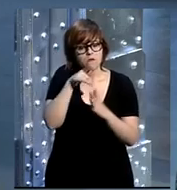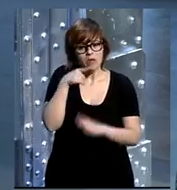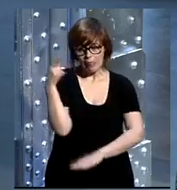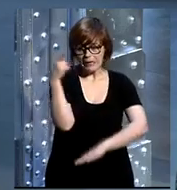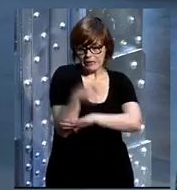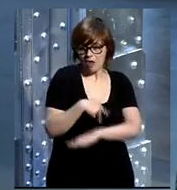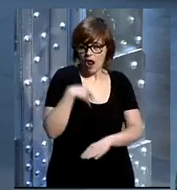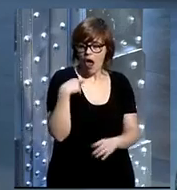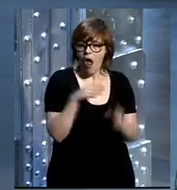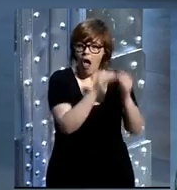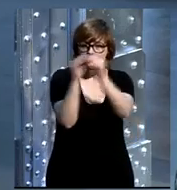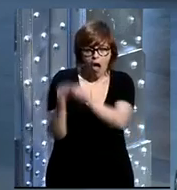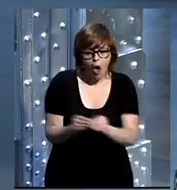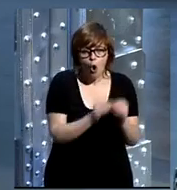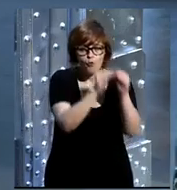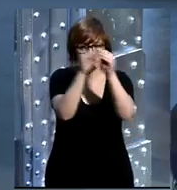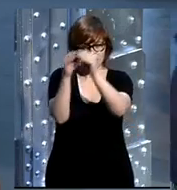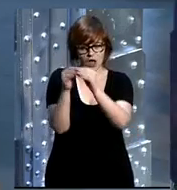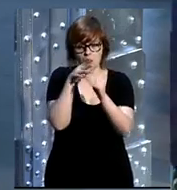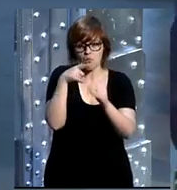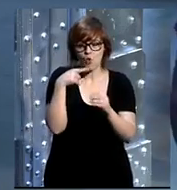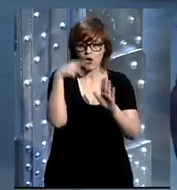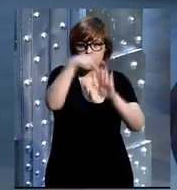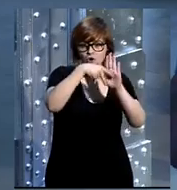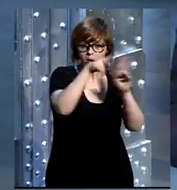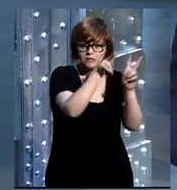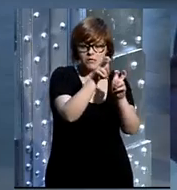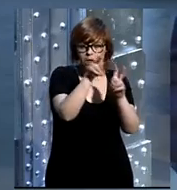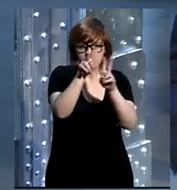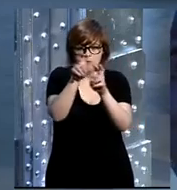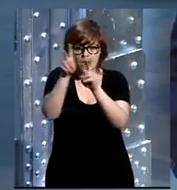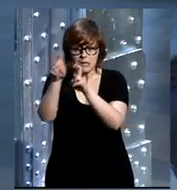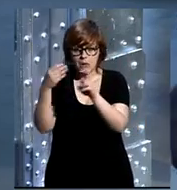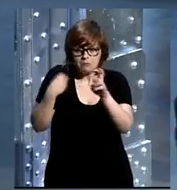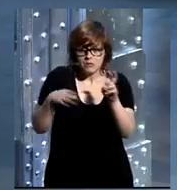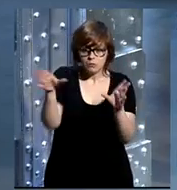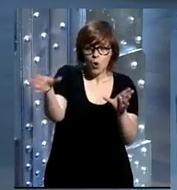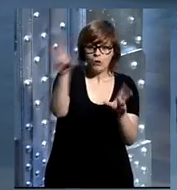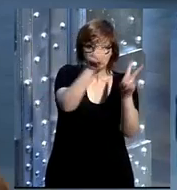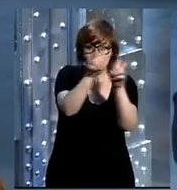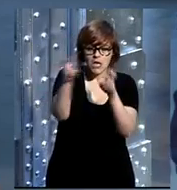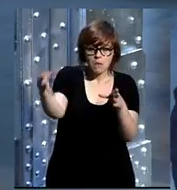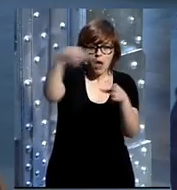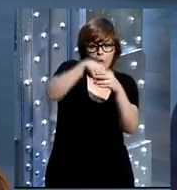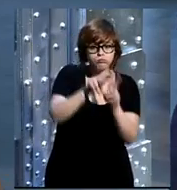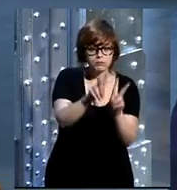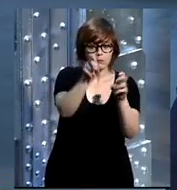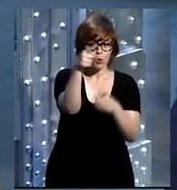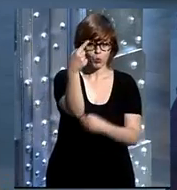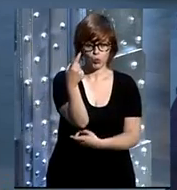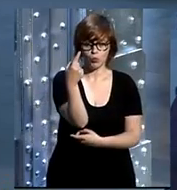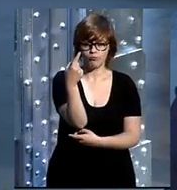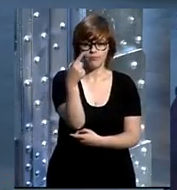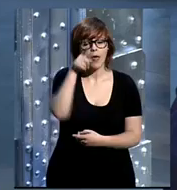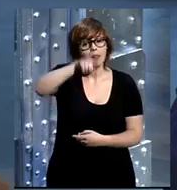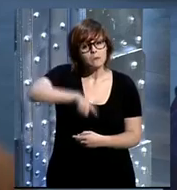normas que abordan el mismo tema. Es además un reglamento la propuesta, lo cual es muy